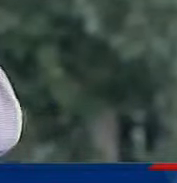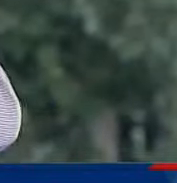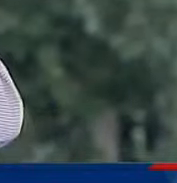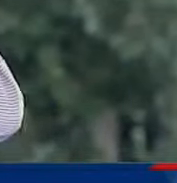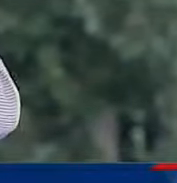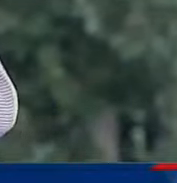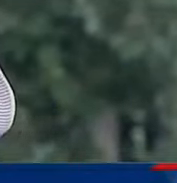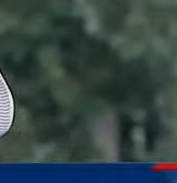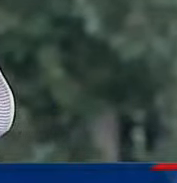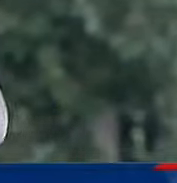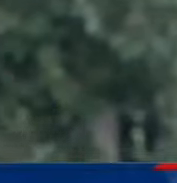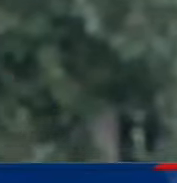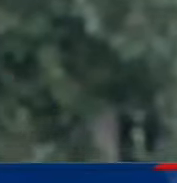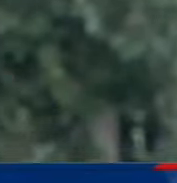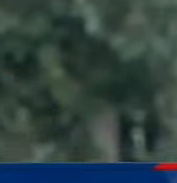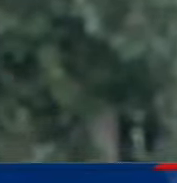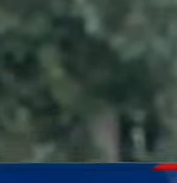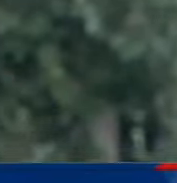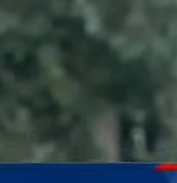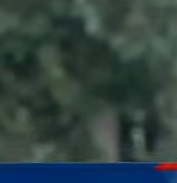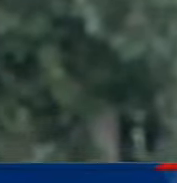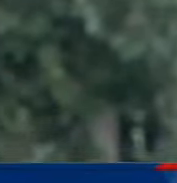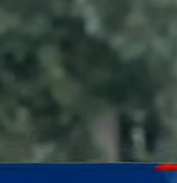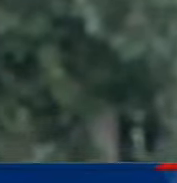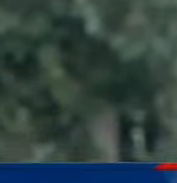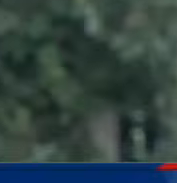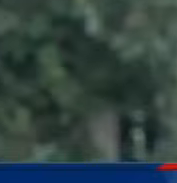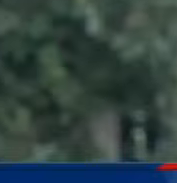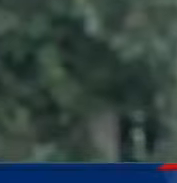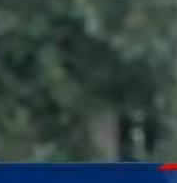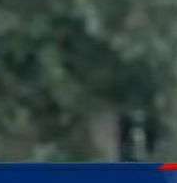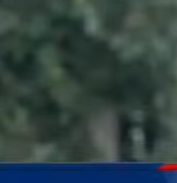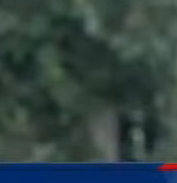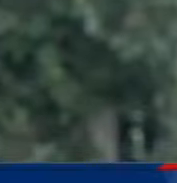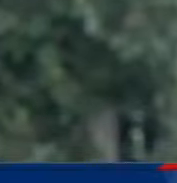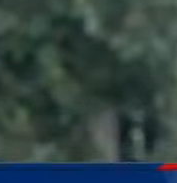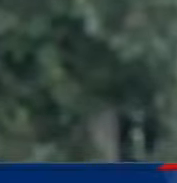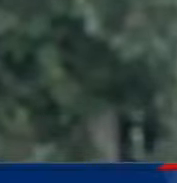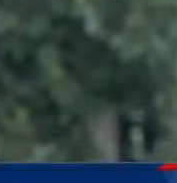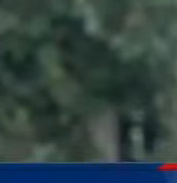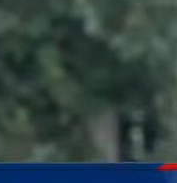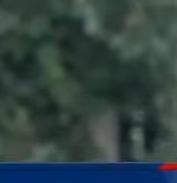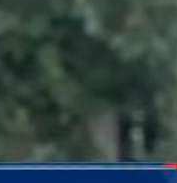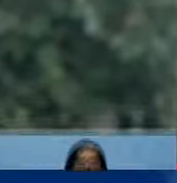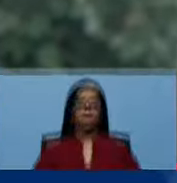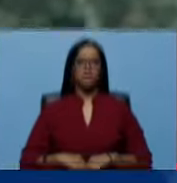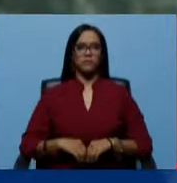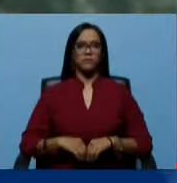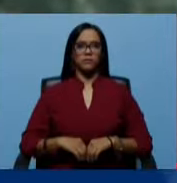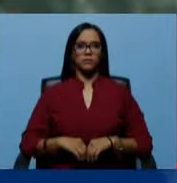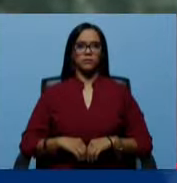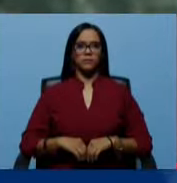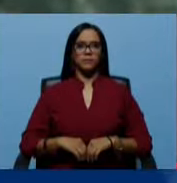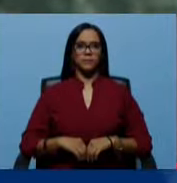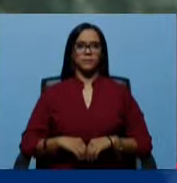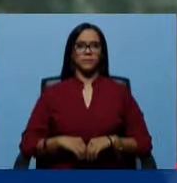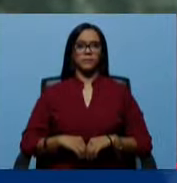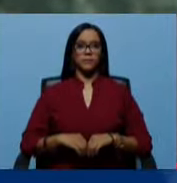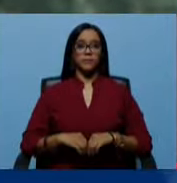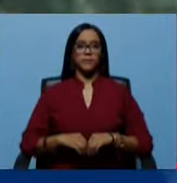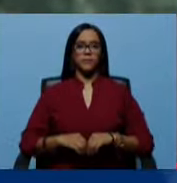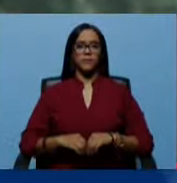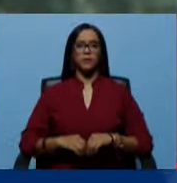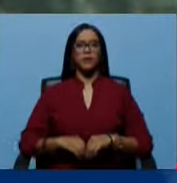de esto que está aquí, el Homo sapiens, el desarrollo del conocimiento, la influencia que tuvo las